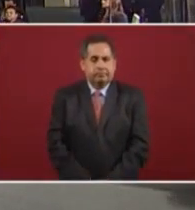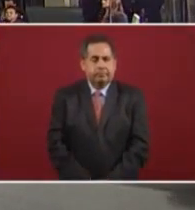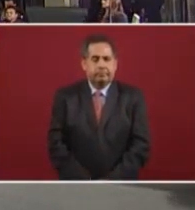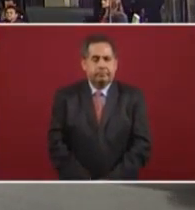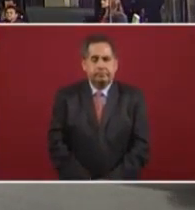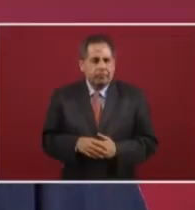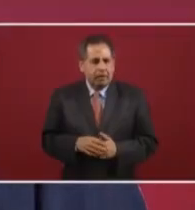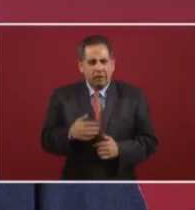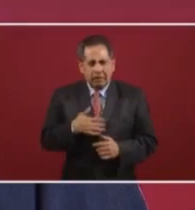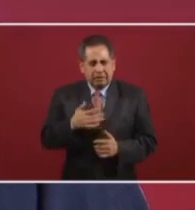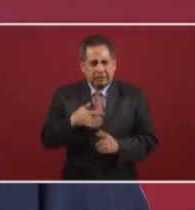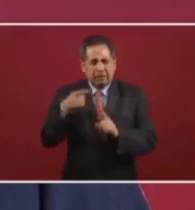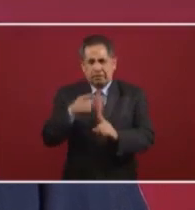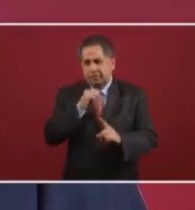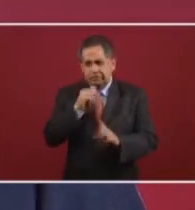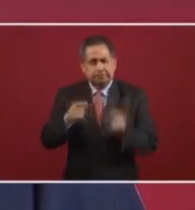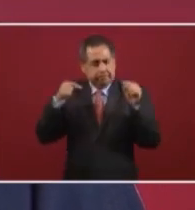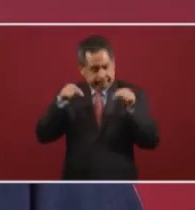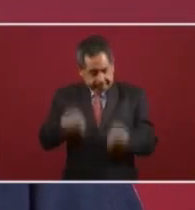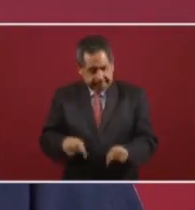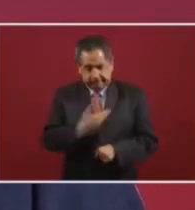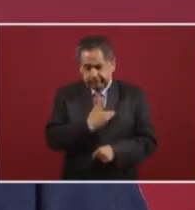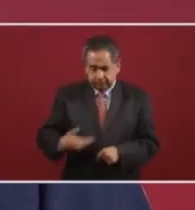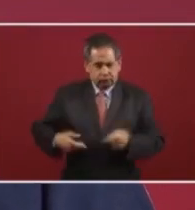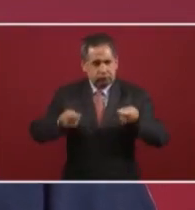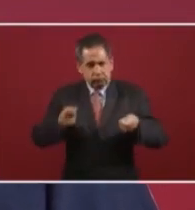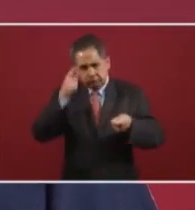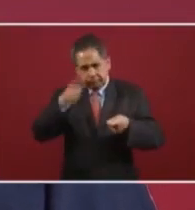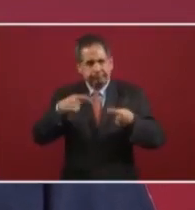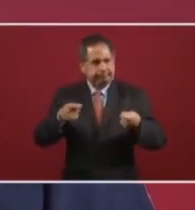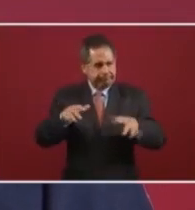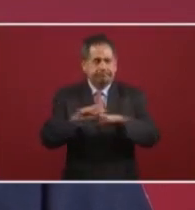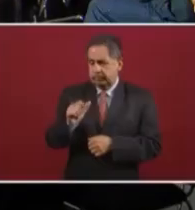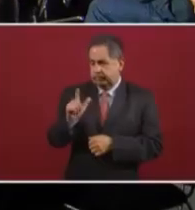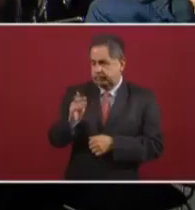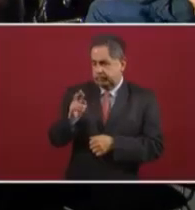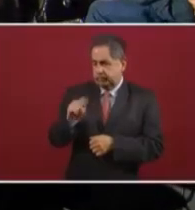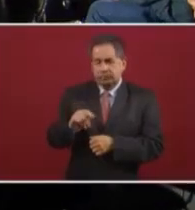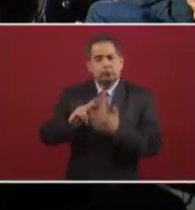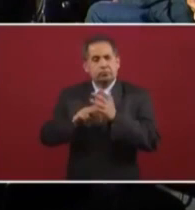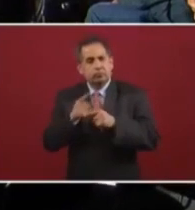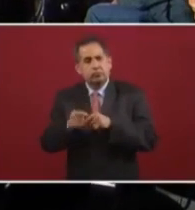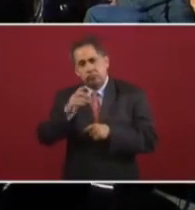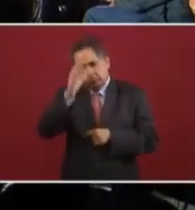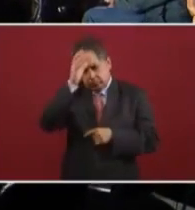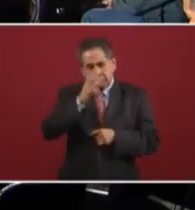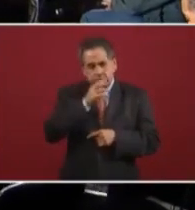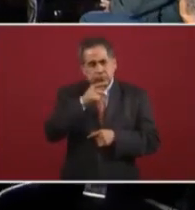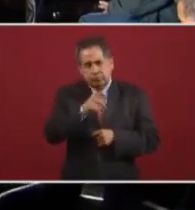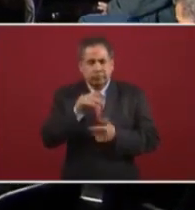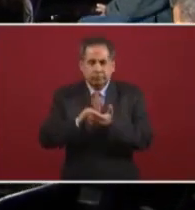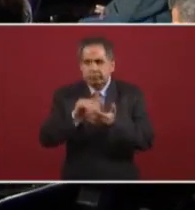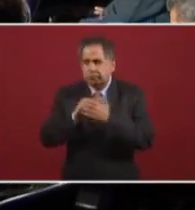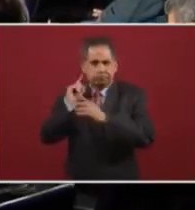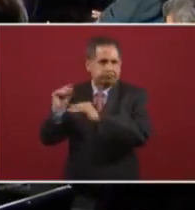El presidente de México, Andrés Manuel López Obrador, reconoció el martes que no tenía conocimiento del fallido operativo del jueves pasado para detener a Ovidio